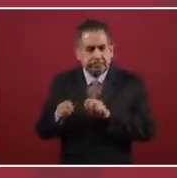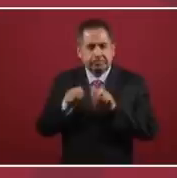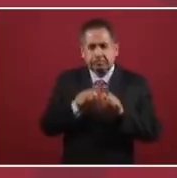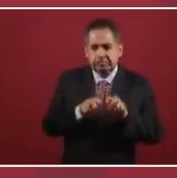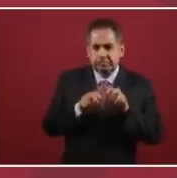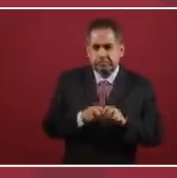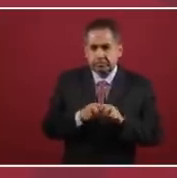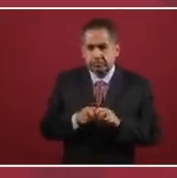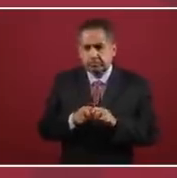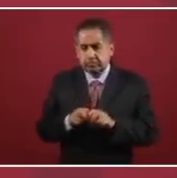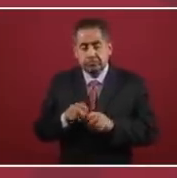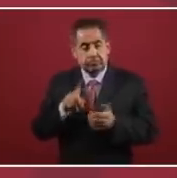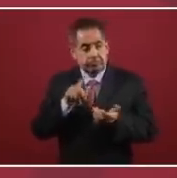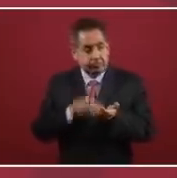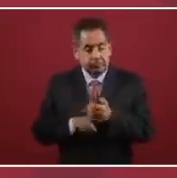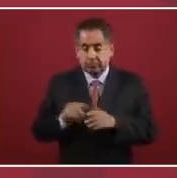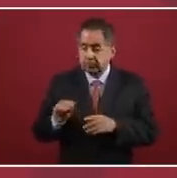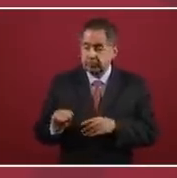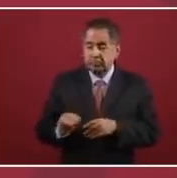a la fuente de presidencia,